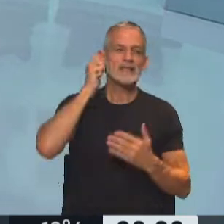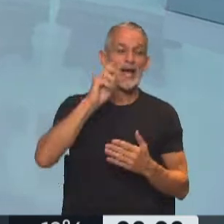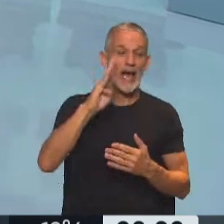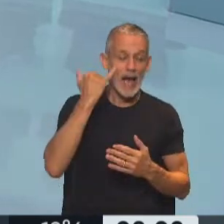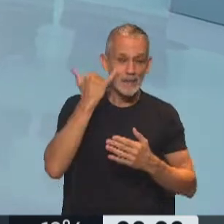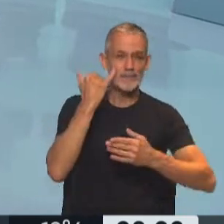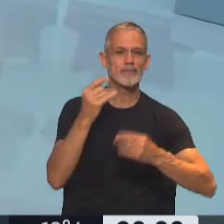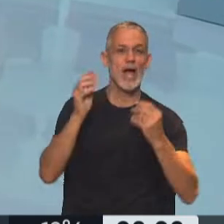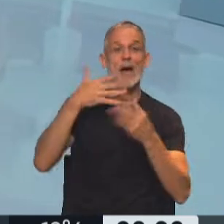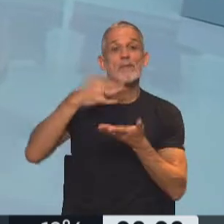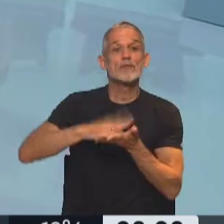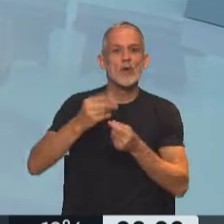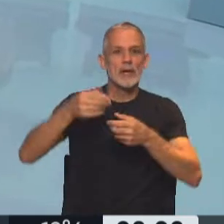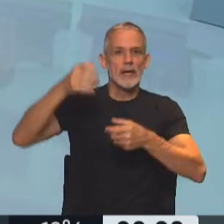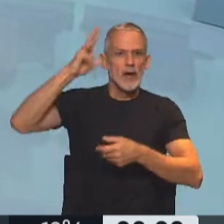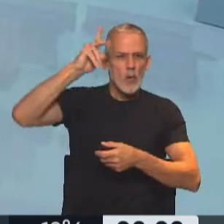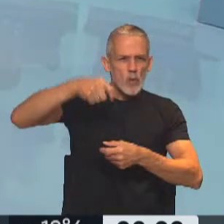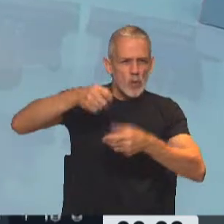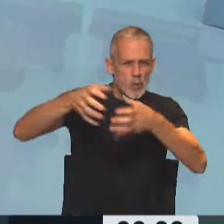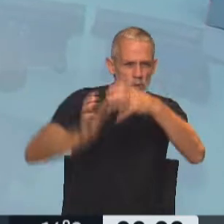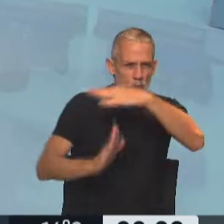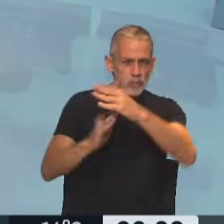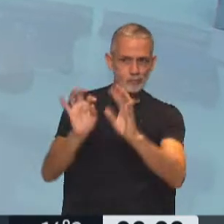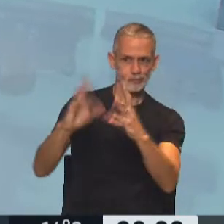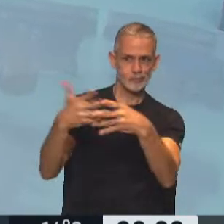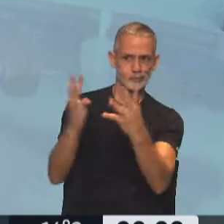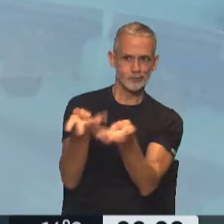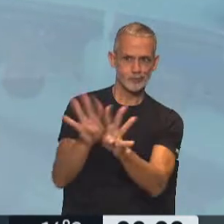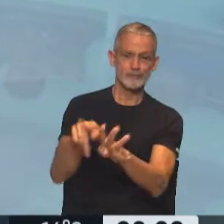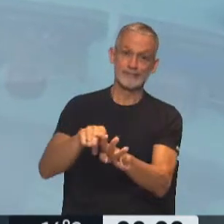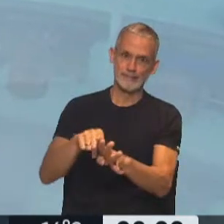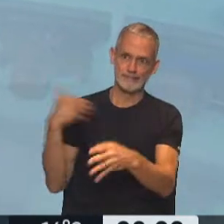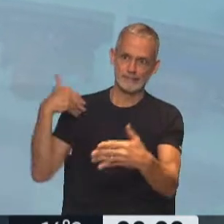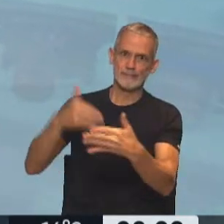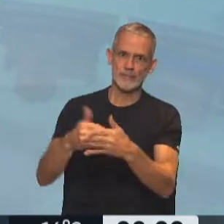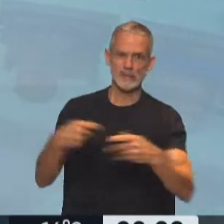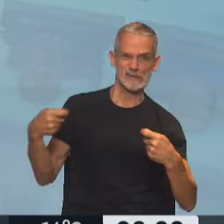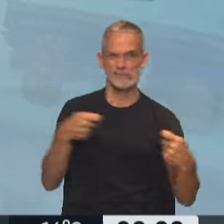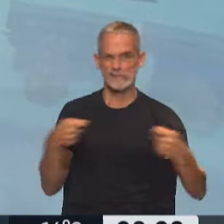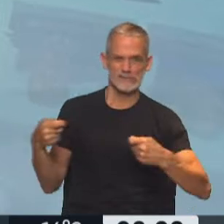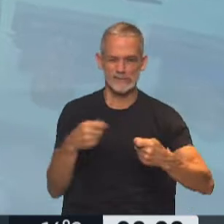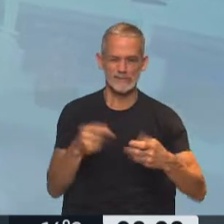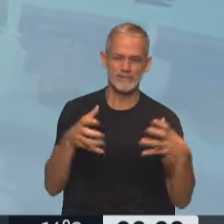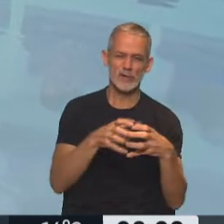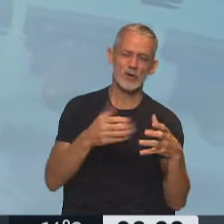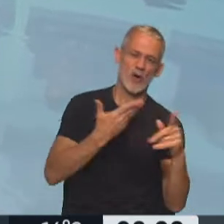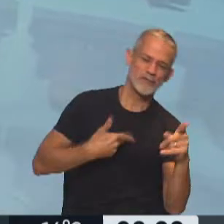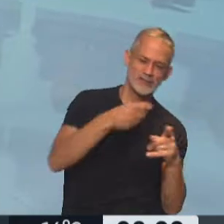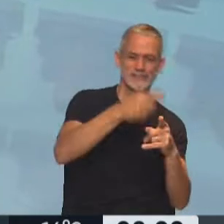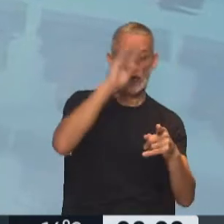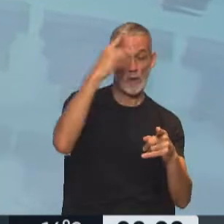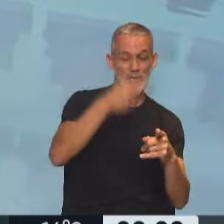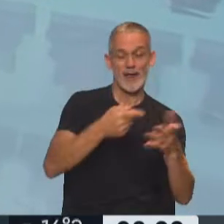Ahora del Consejo de la Magistratura, el órgano que durante los últimos tiempos se ha convertido en el tira y afloje de oficialismo y oposición, con